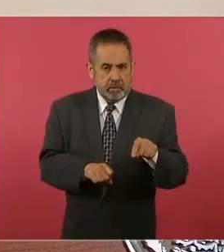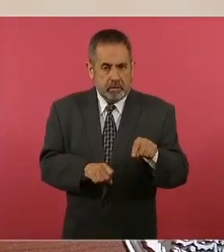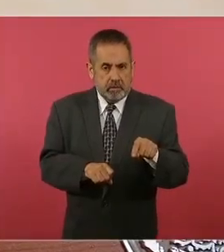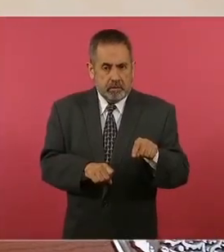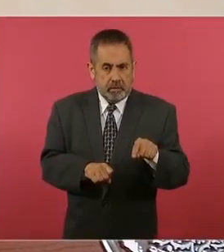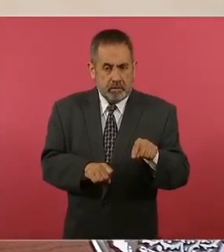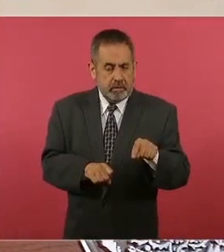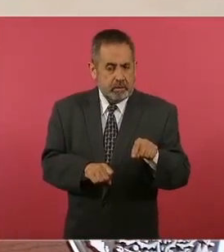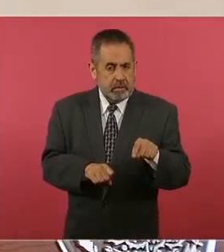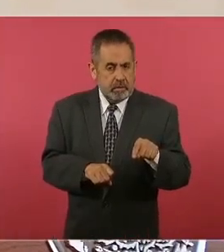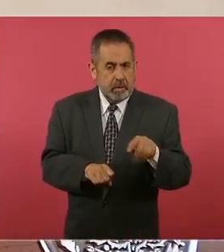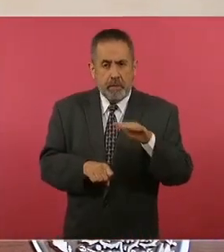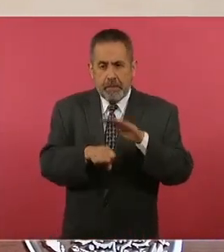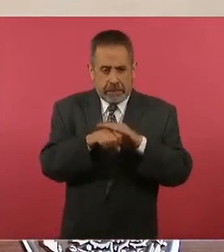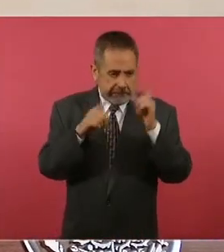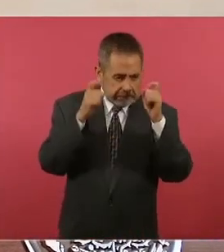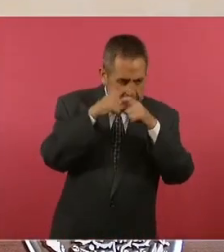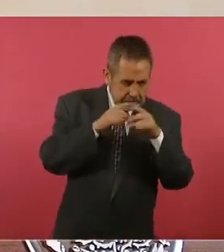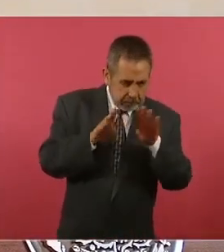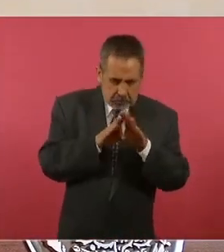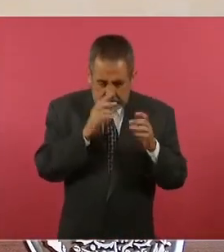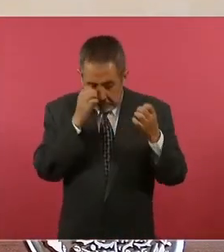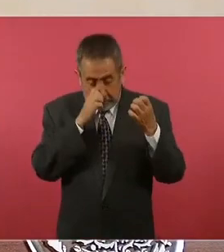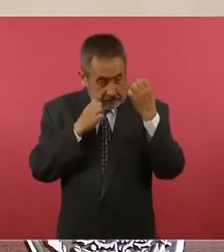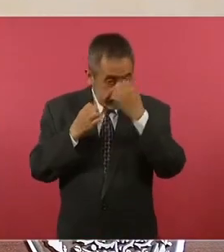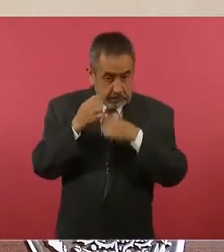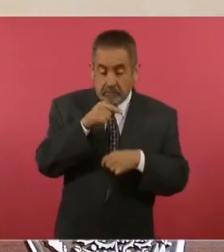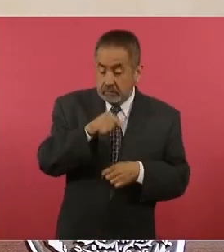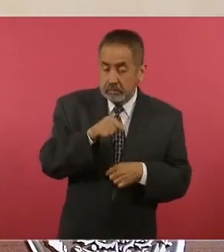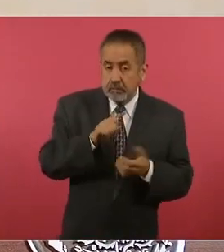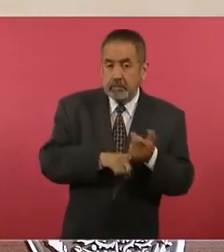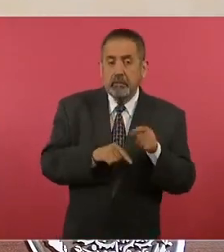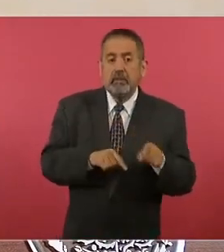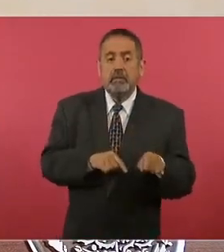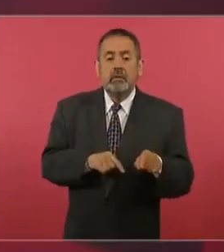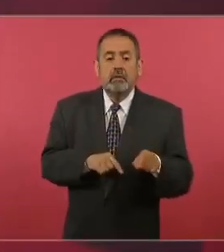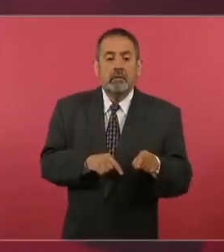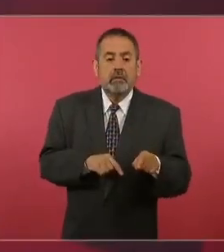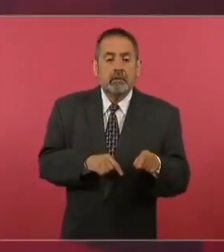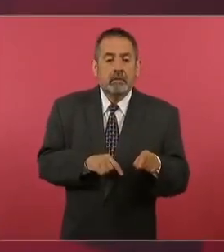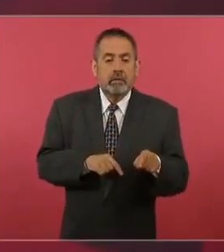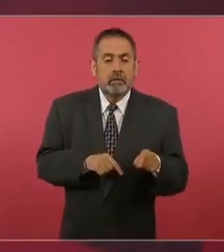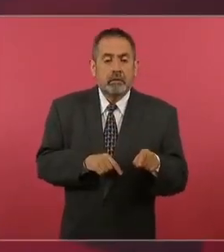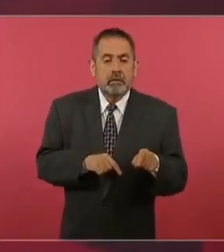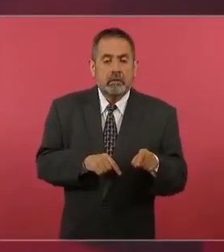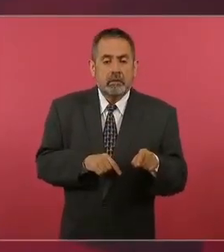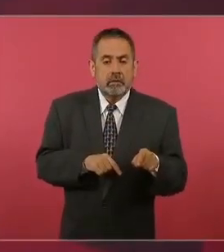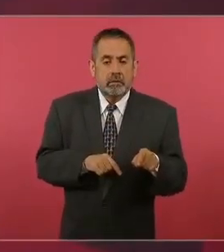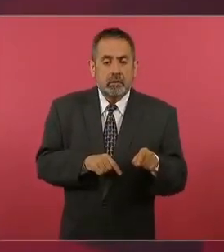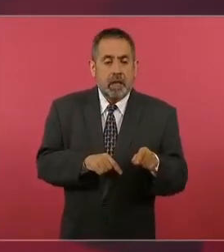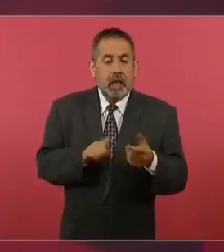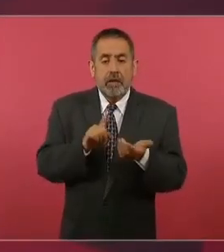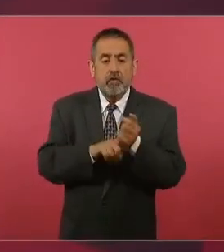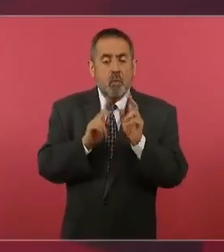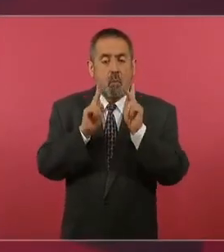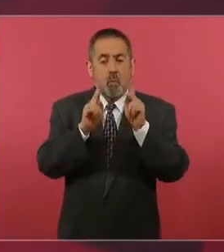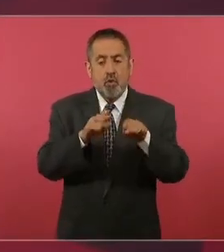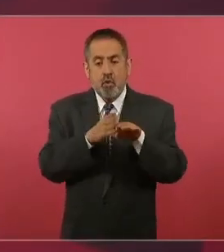más complejo porque es un